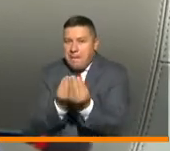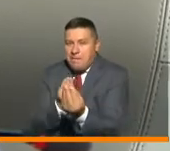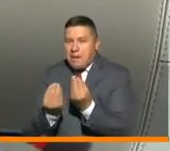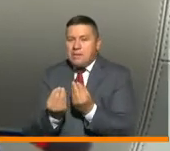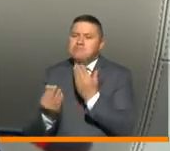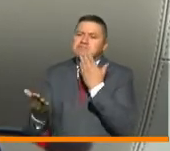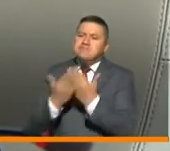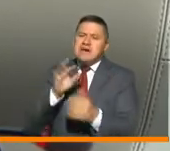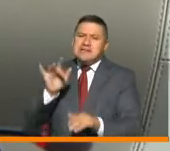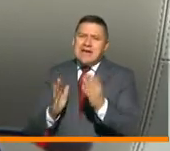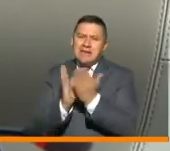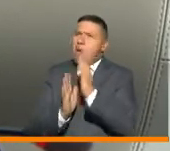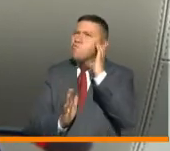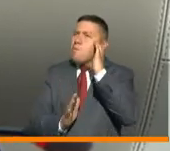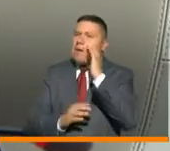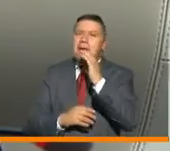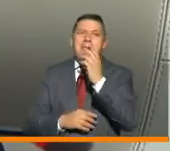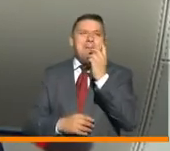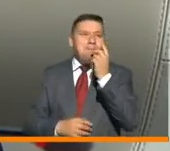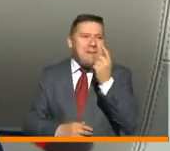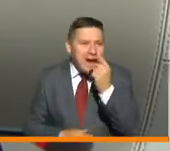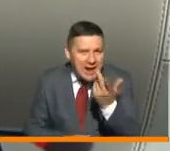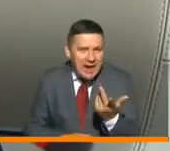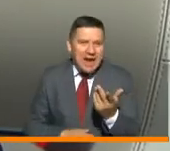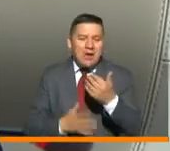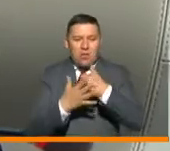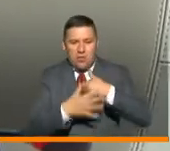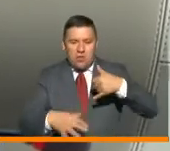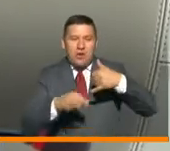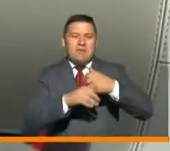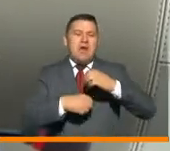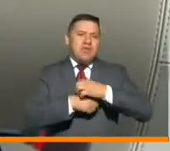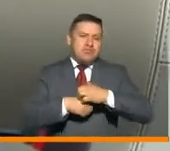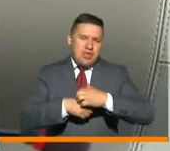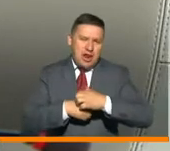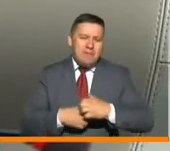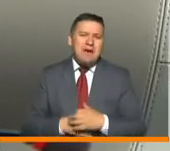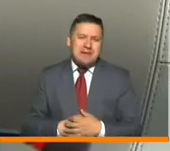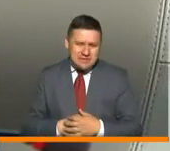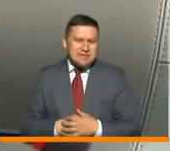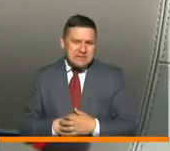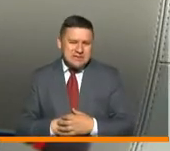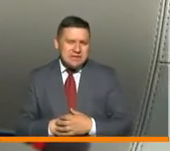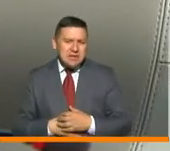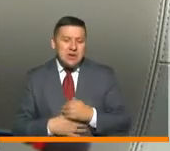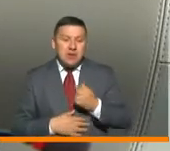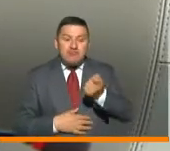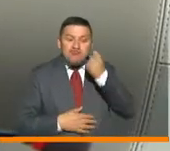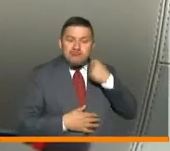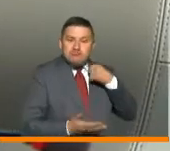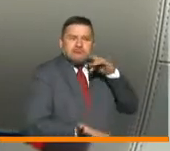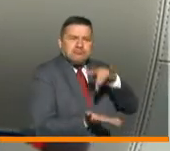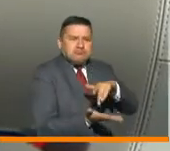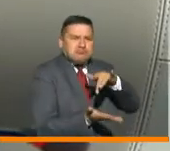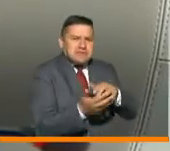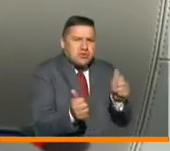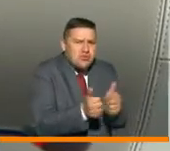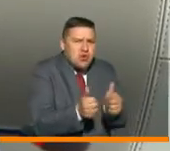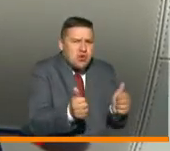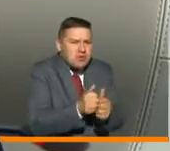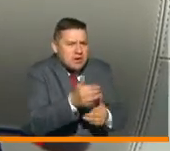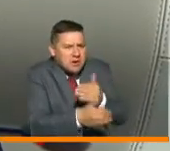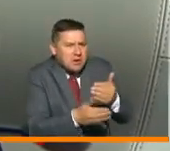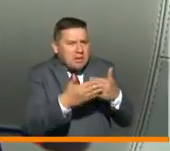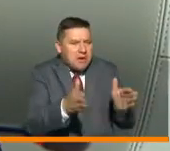los secretarios de Educación de Pereira, de Guaviare, de Tolima. Hemos estado en estos días, presidente, acompañando un avance